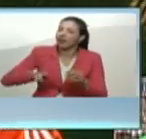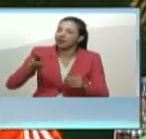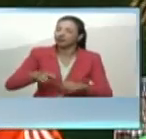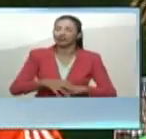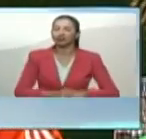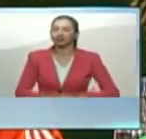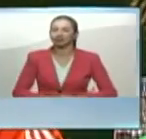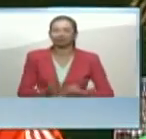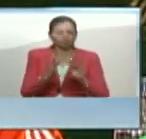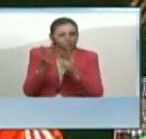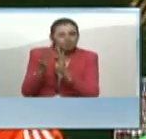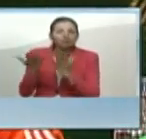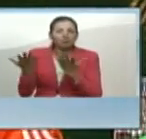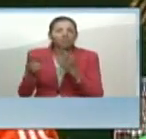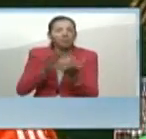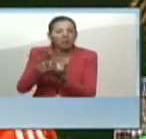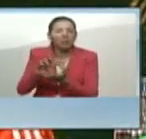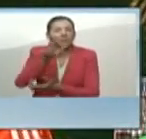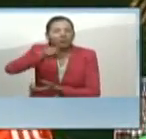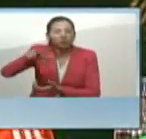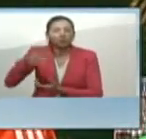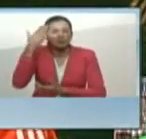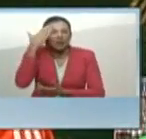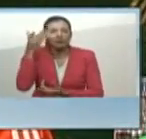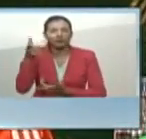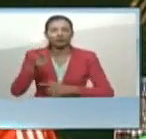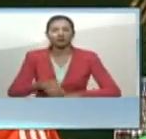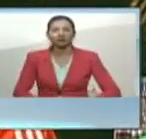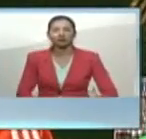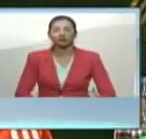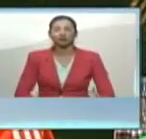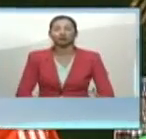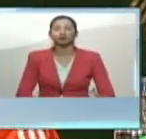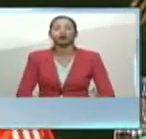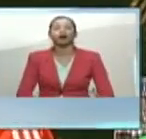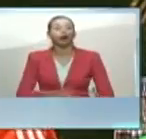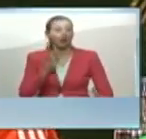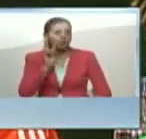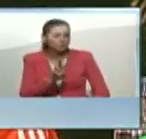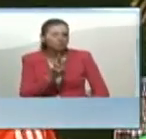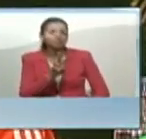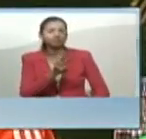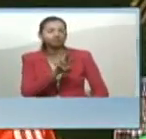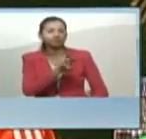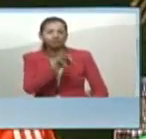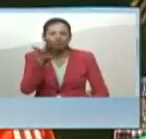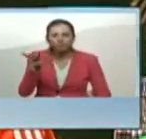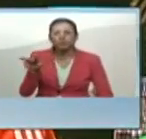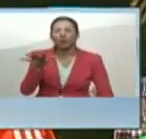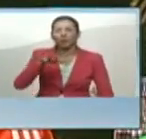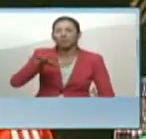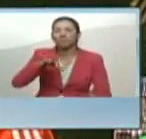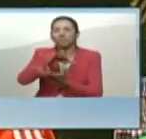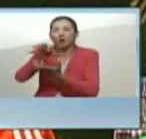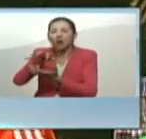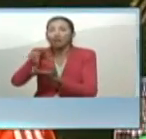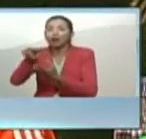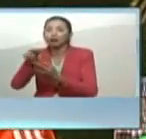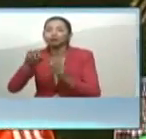realidad. Y desde la realidad nosotros ir renovando siempre todas nuestras